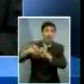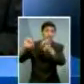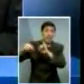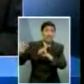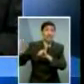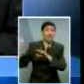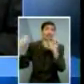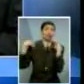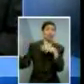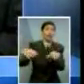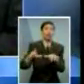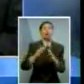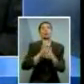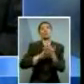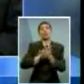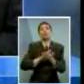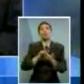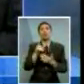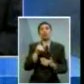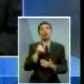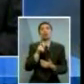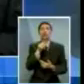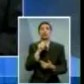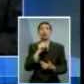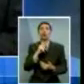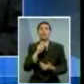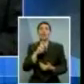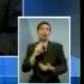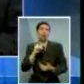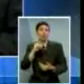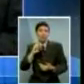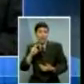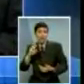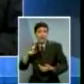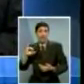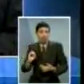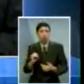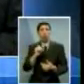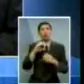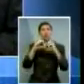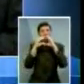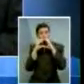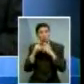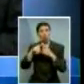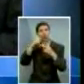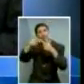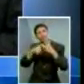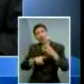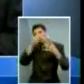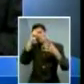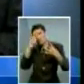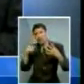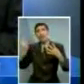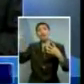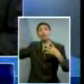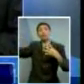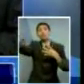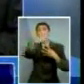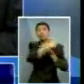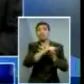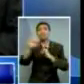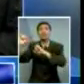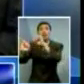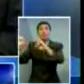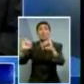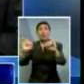Hospital Sótero del Río, el Hospital Barros Luco, el Hospital Félix Bulnes, el Hospital Salvador Infante. Todos fueron decretados para